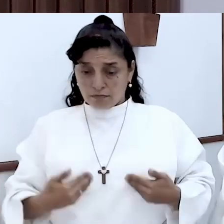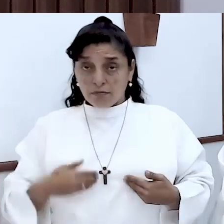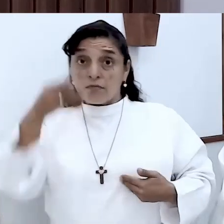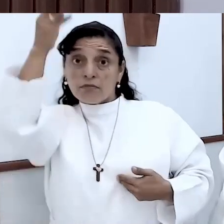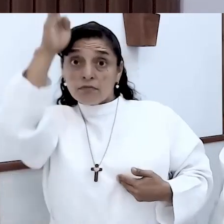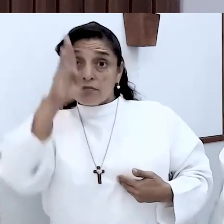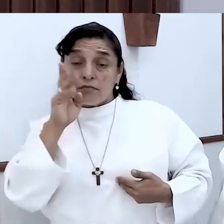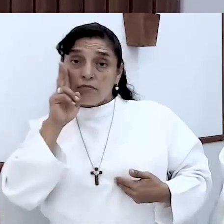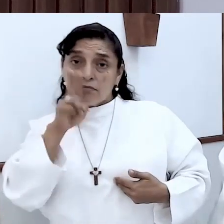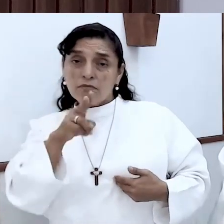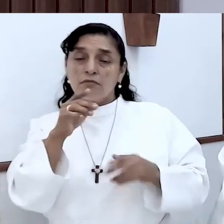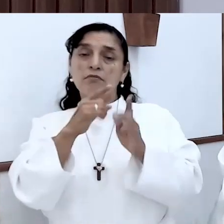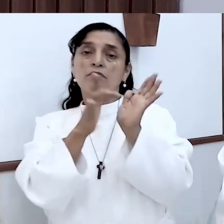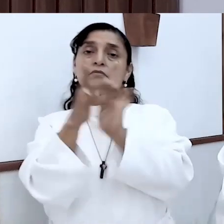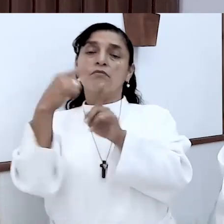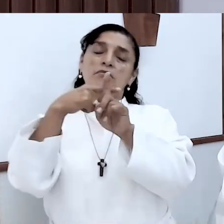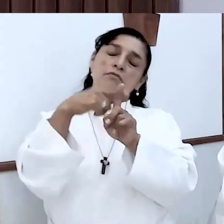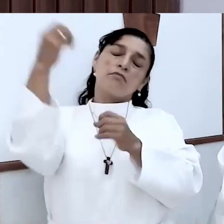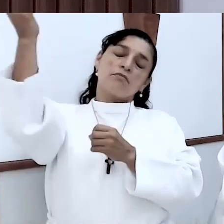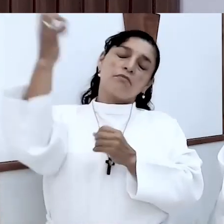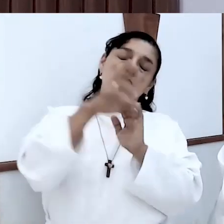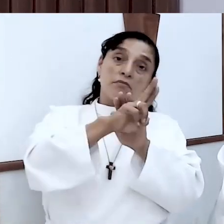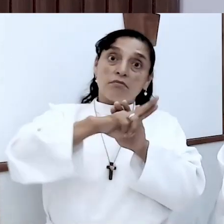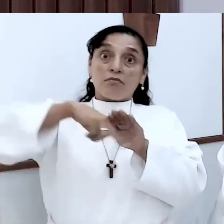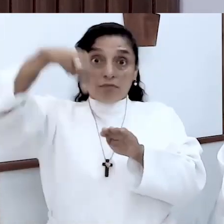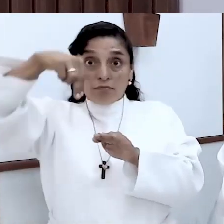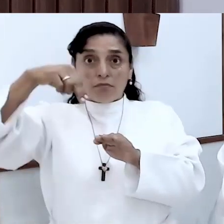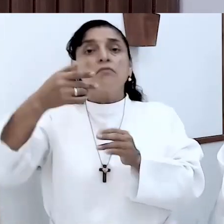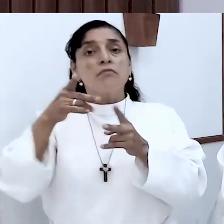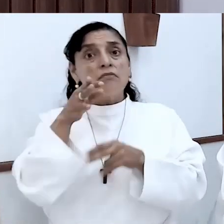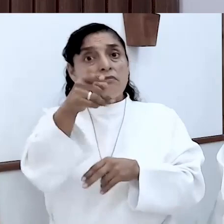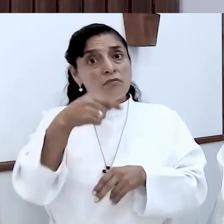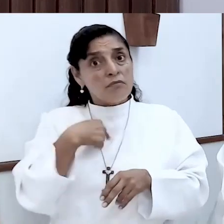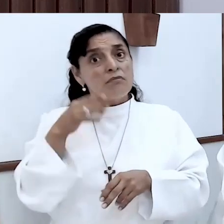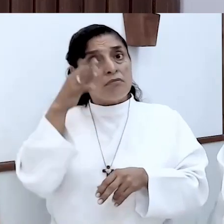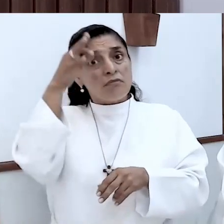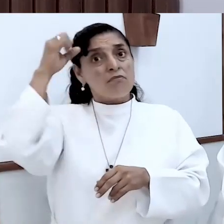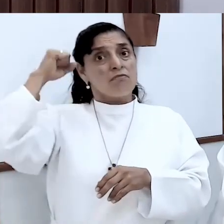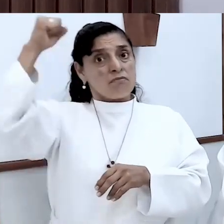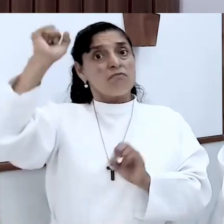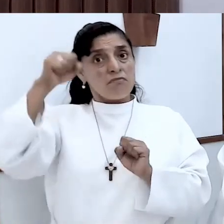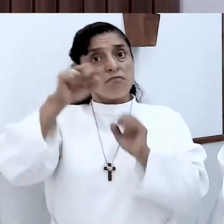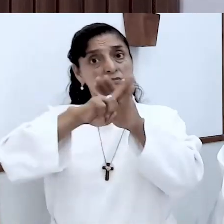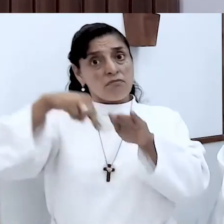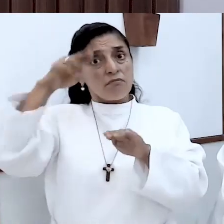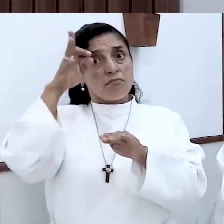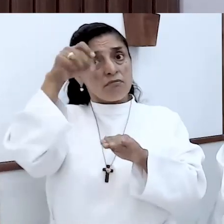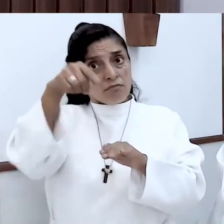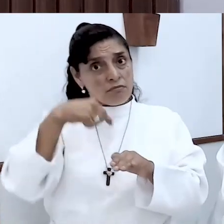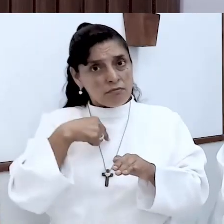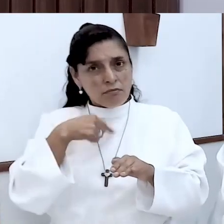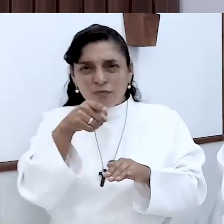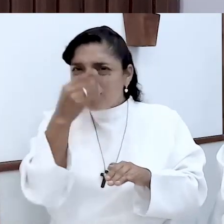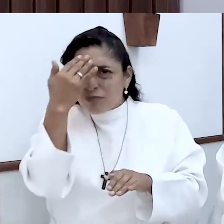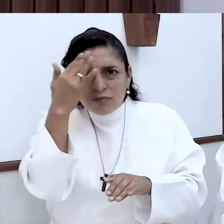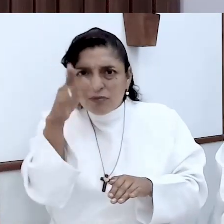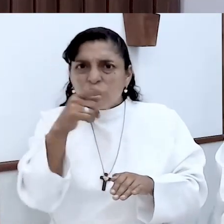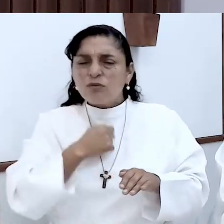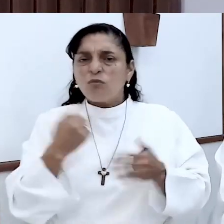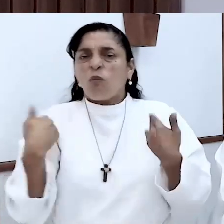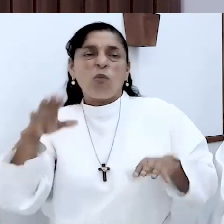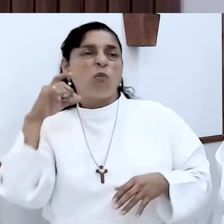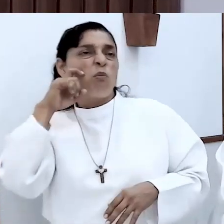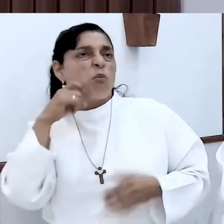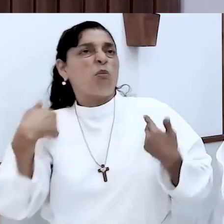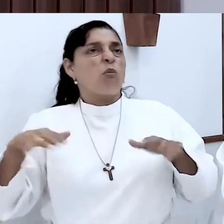al Señor y nos resucitará también a nosotros con su poder. ¿No saben ustedes que sus